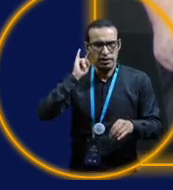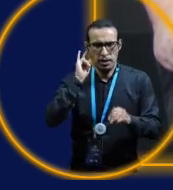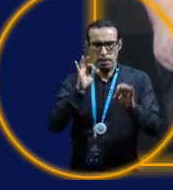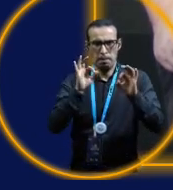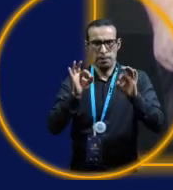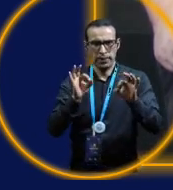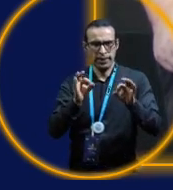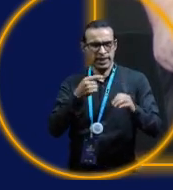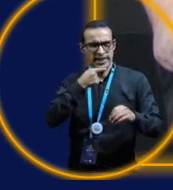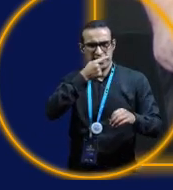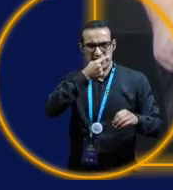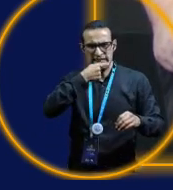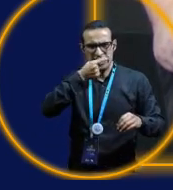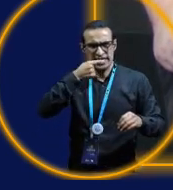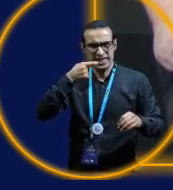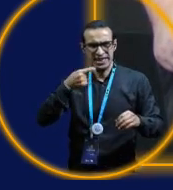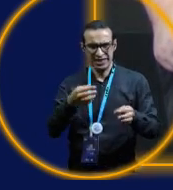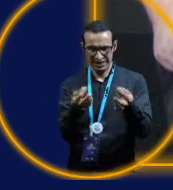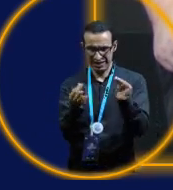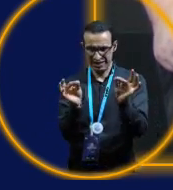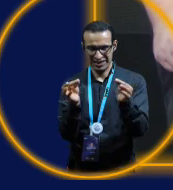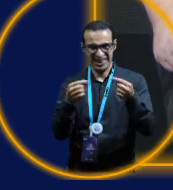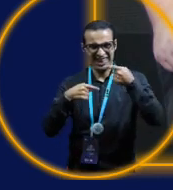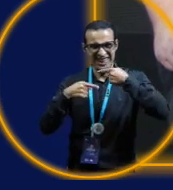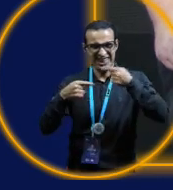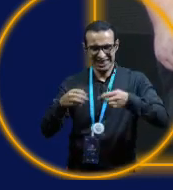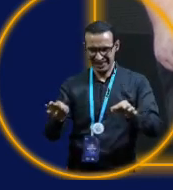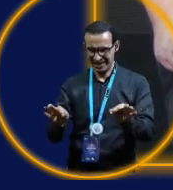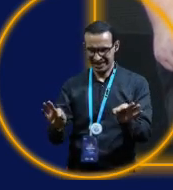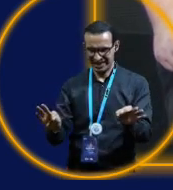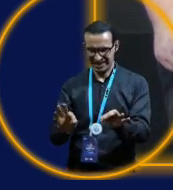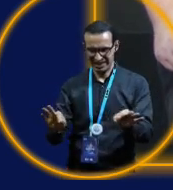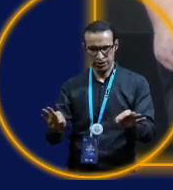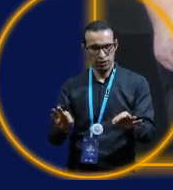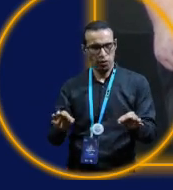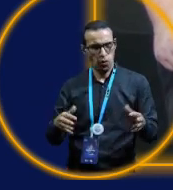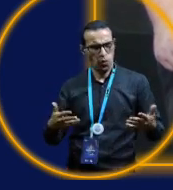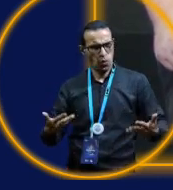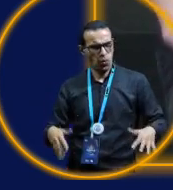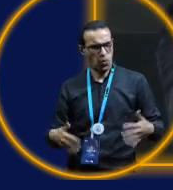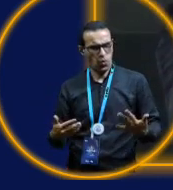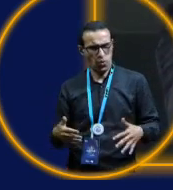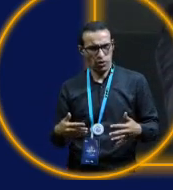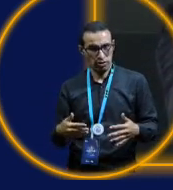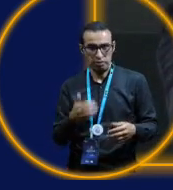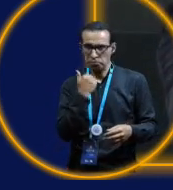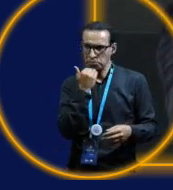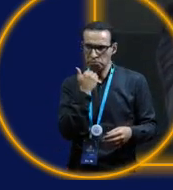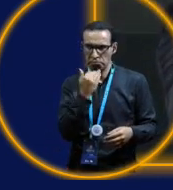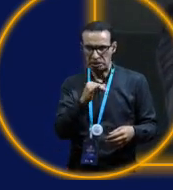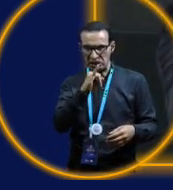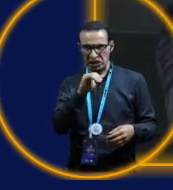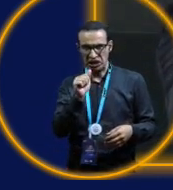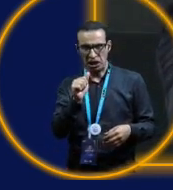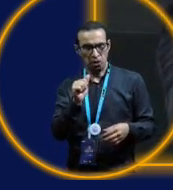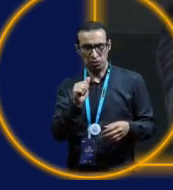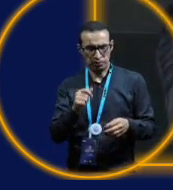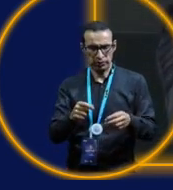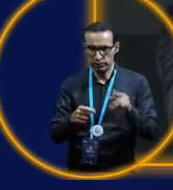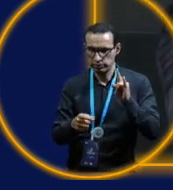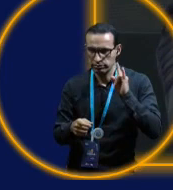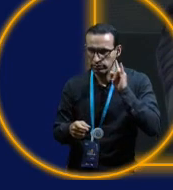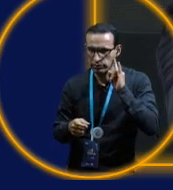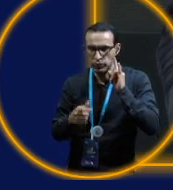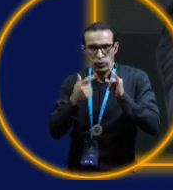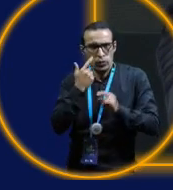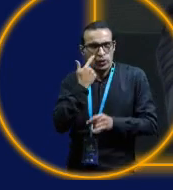dos dientes cepillos de dientes y éo se estaba cortando no sé si estaba utilizando alguna herramienta de Inteligencia artificial pero era muy chévere Yo